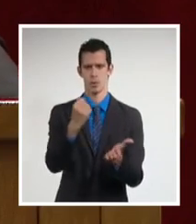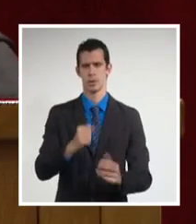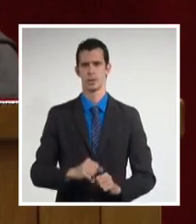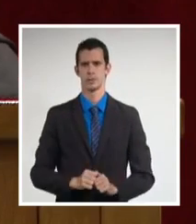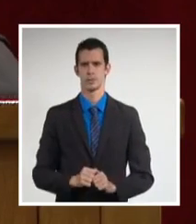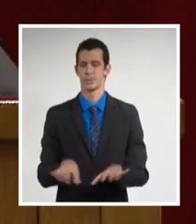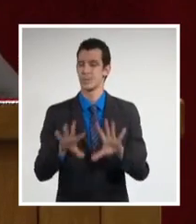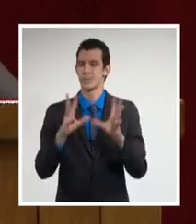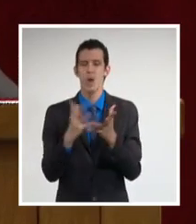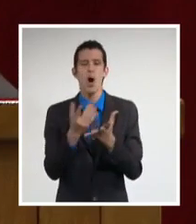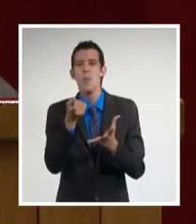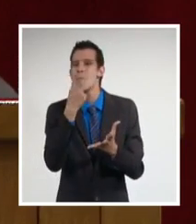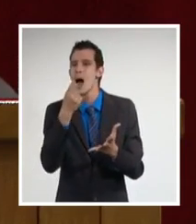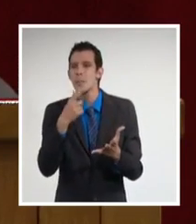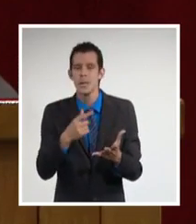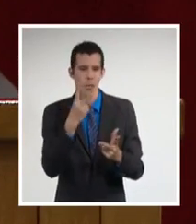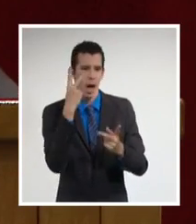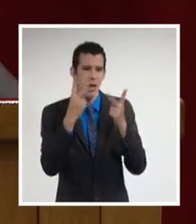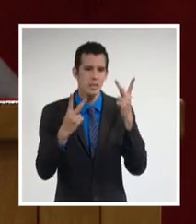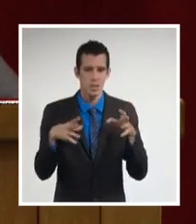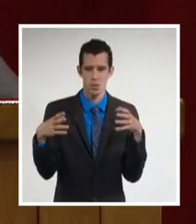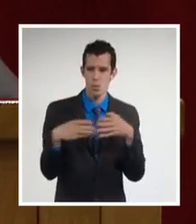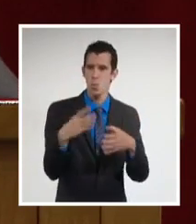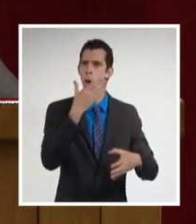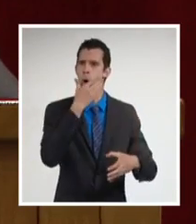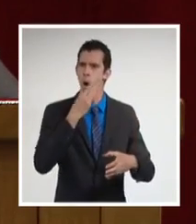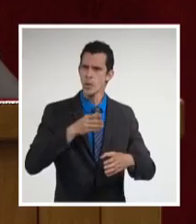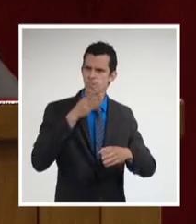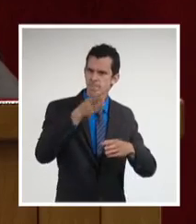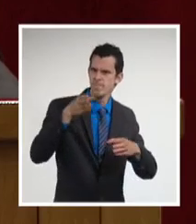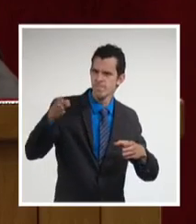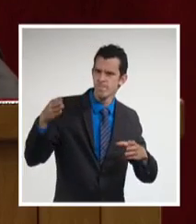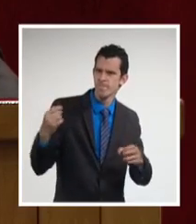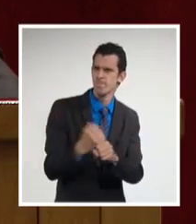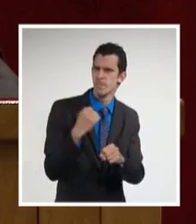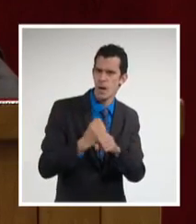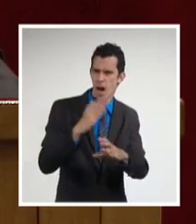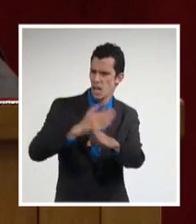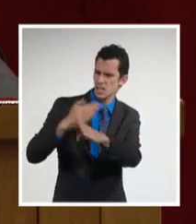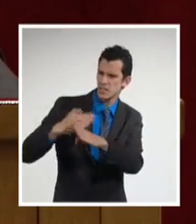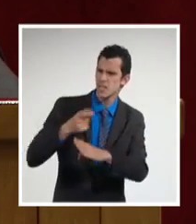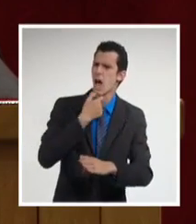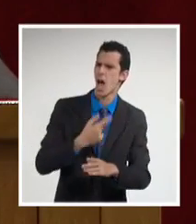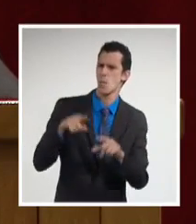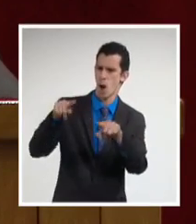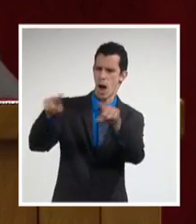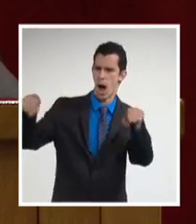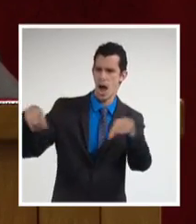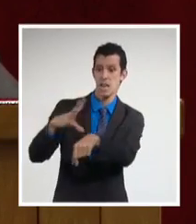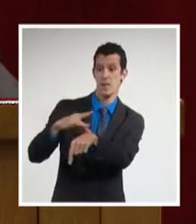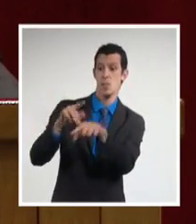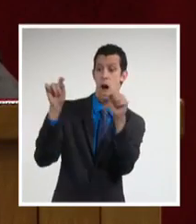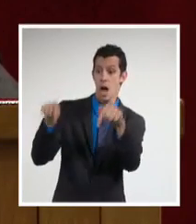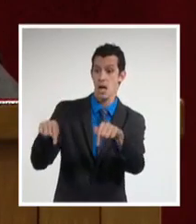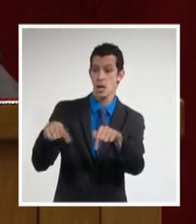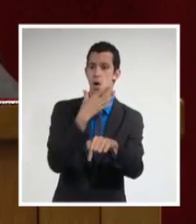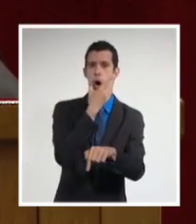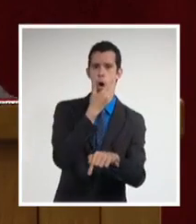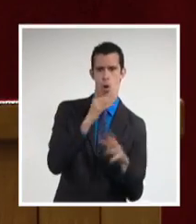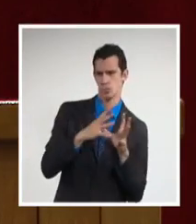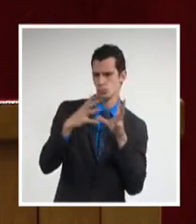contagiados, a los destacamentos de jóvenes que apoyaron en toda clase de labores en los centros de atención a pacientes con COVID y a